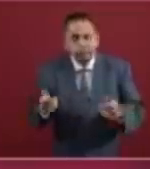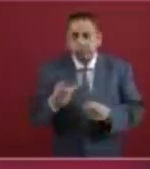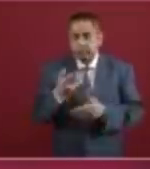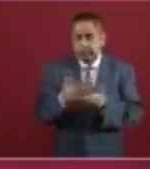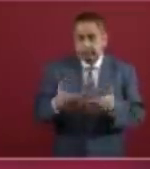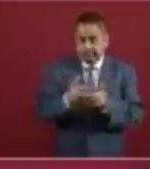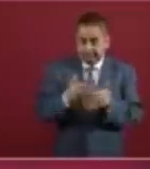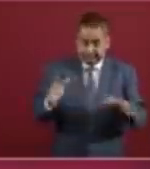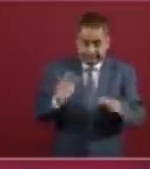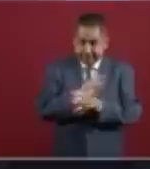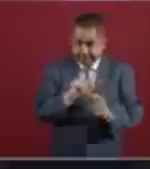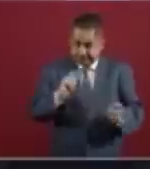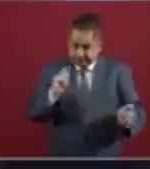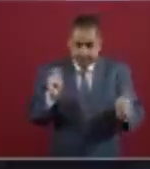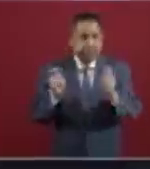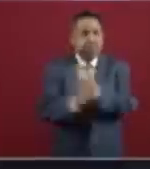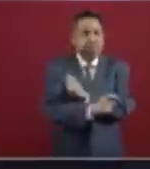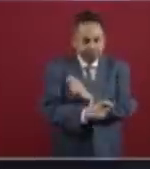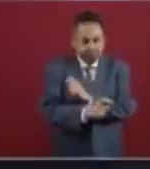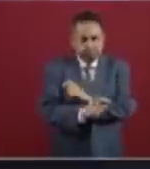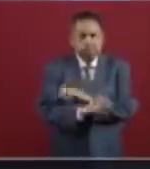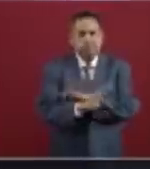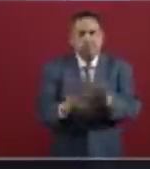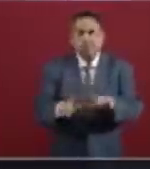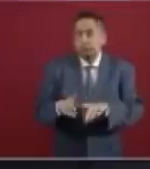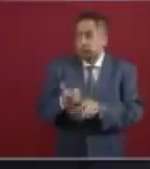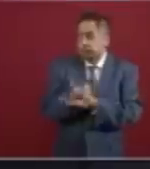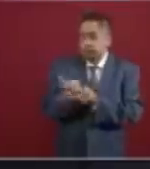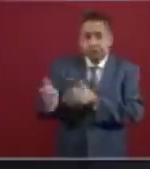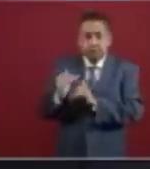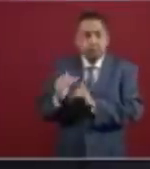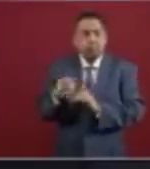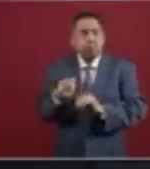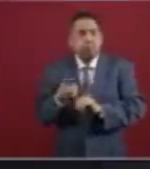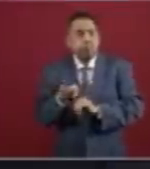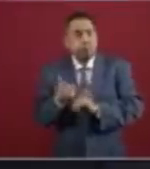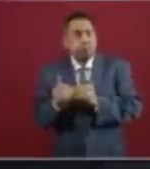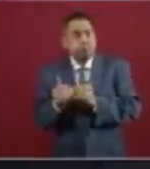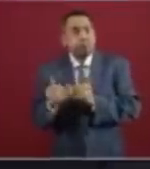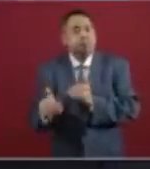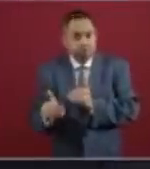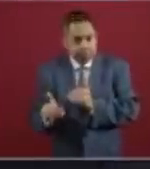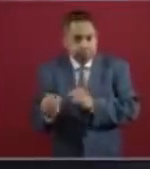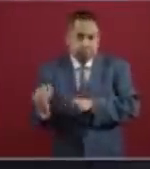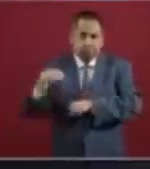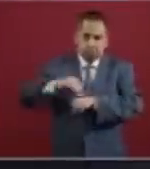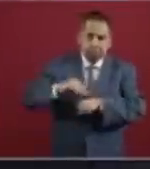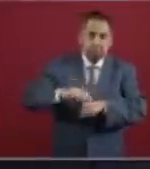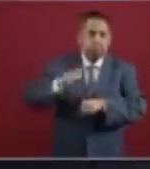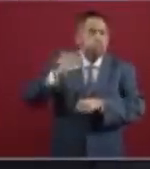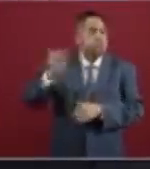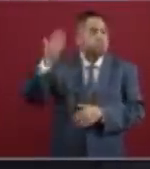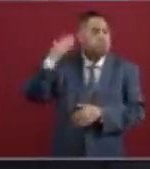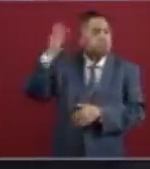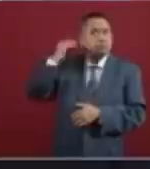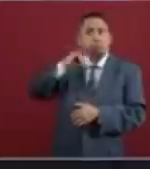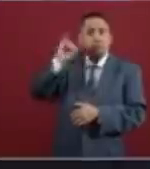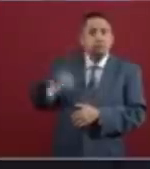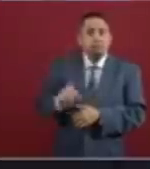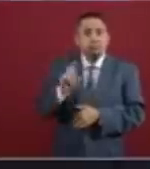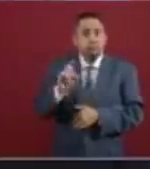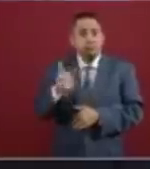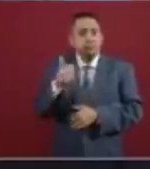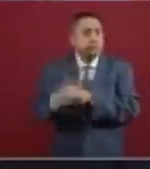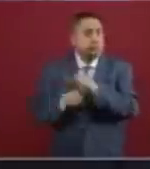logra que aumente el salario mínimo como no había sucedido en 36